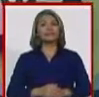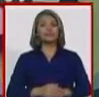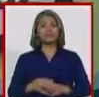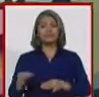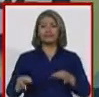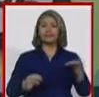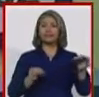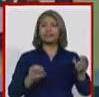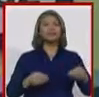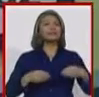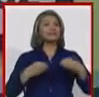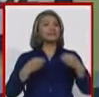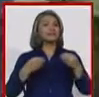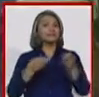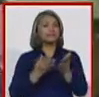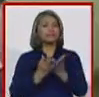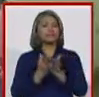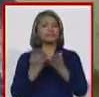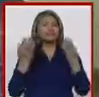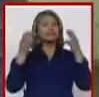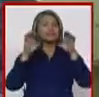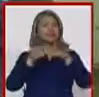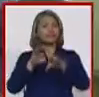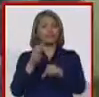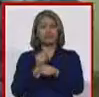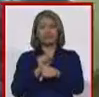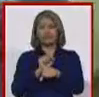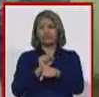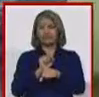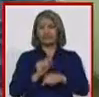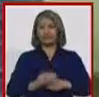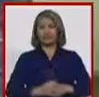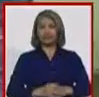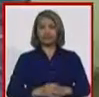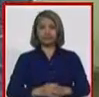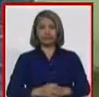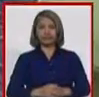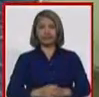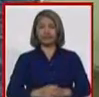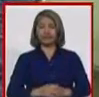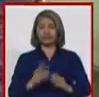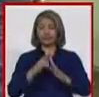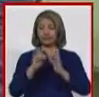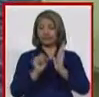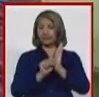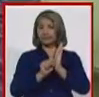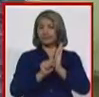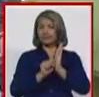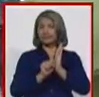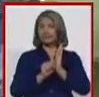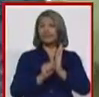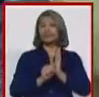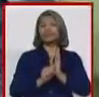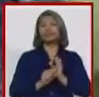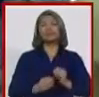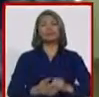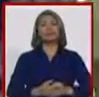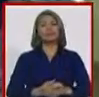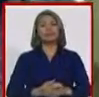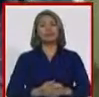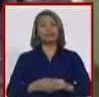forma para acreditar es a través de un contrato de trabajo resolución administrativa d